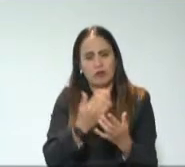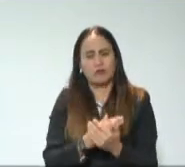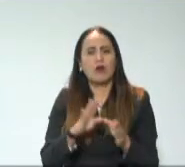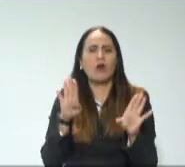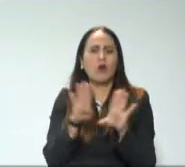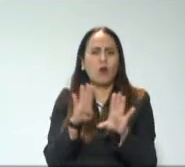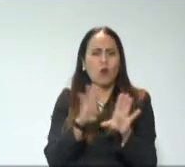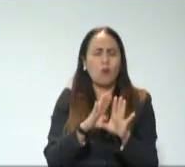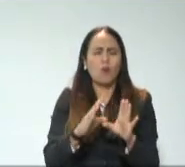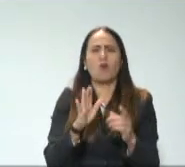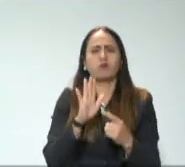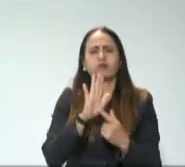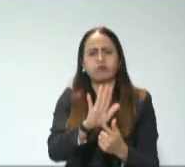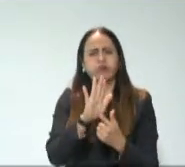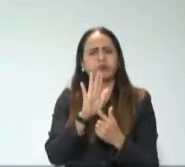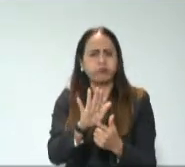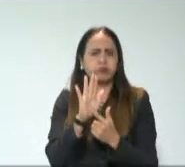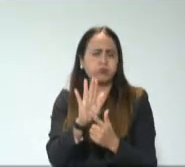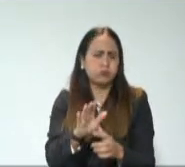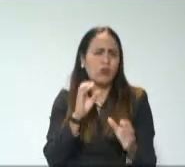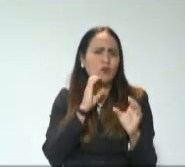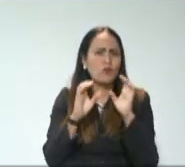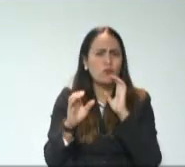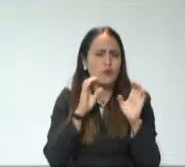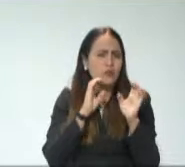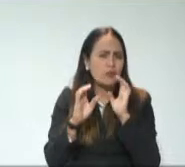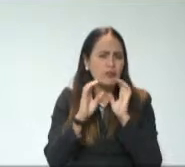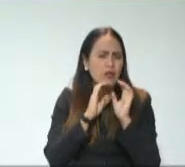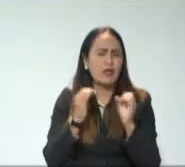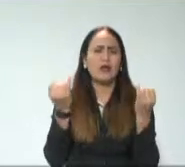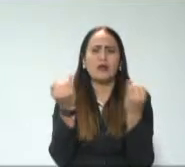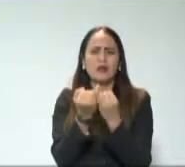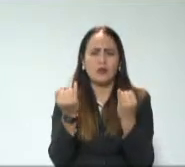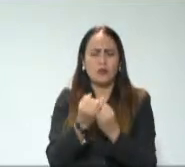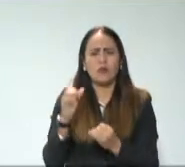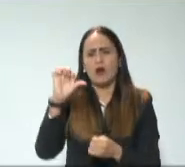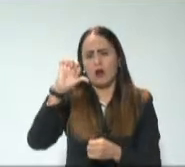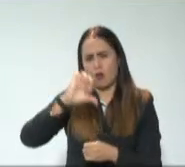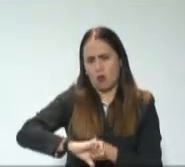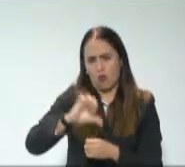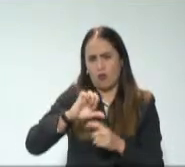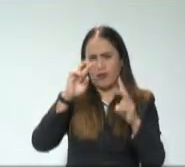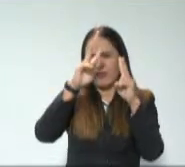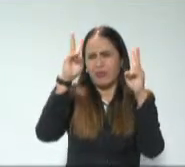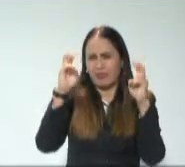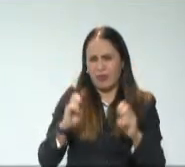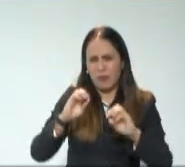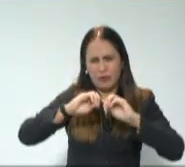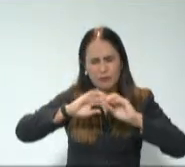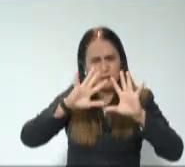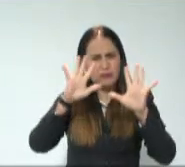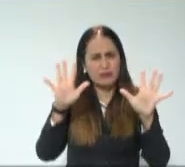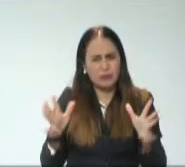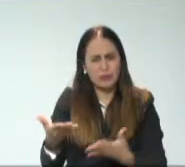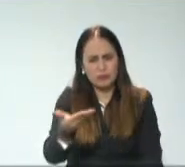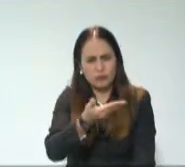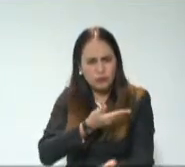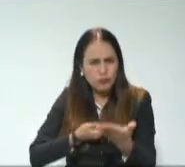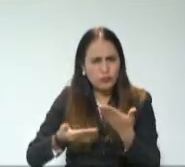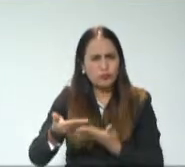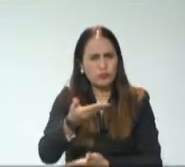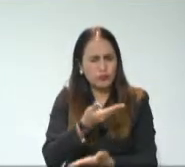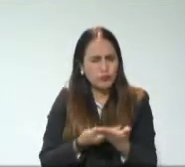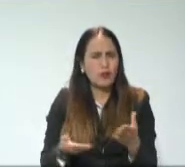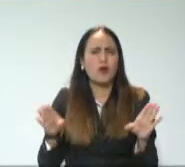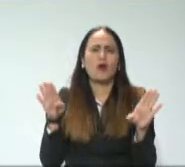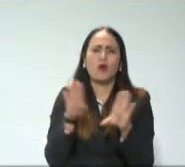cómo comunicarla y sobre todo ahorita que estamos hablando del tema de la transparencia proactiva eh Cuál